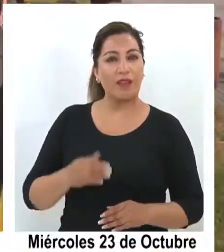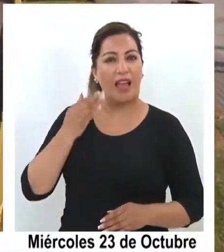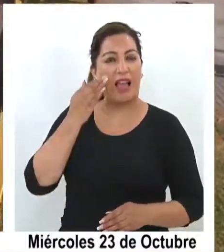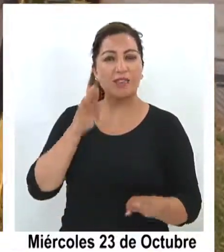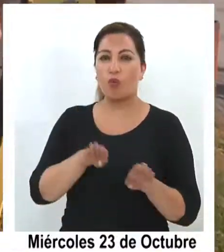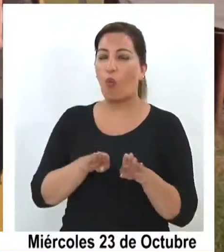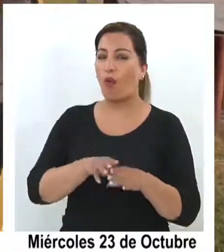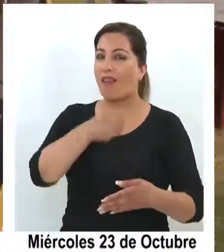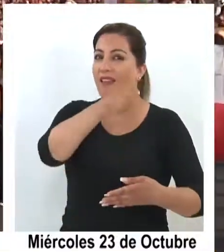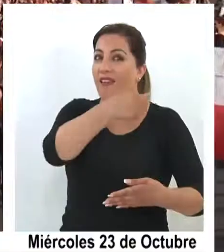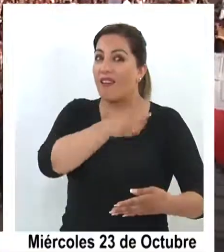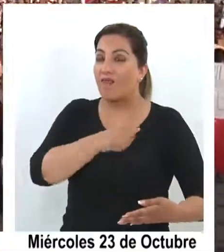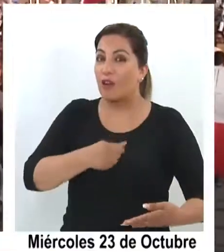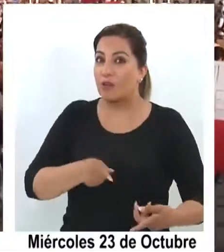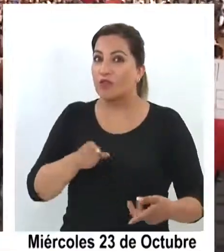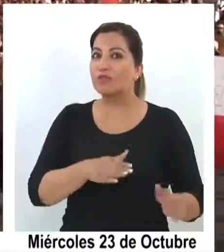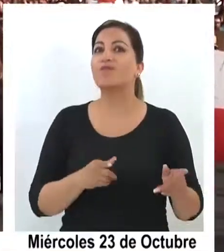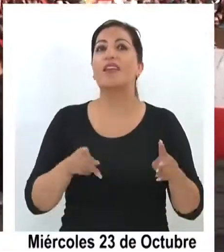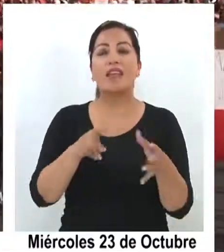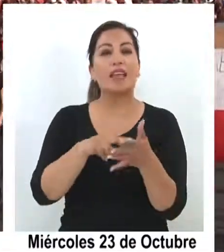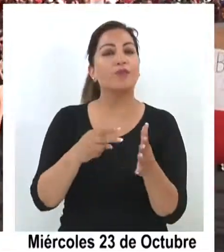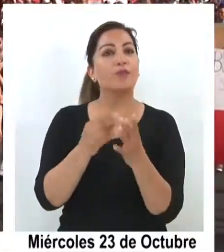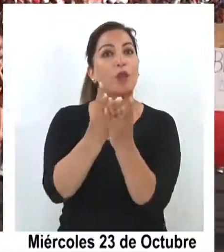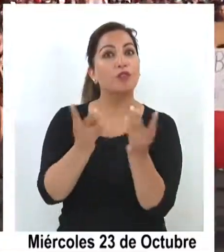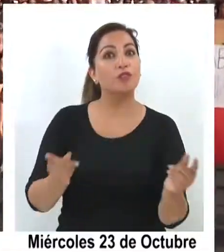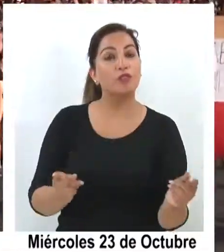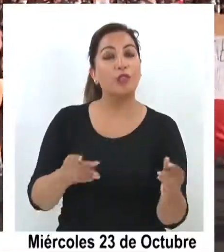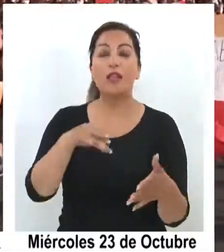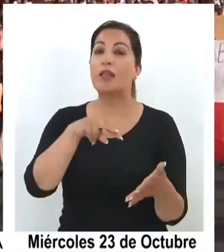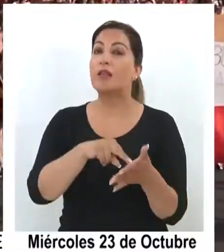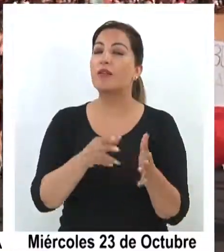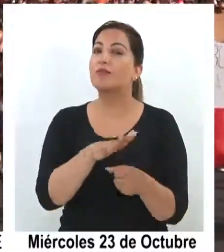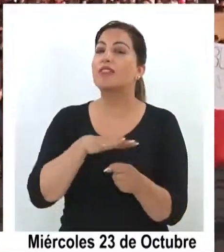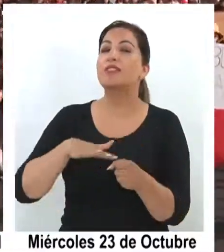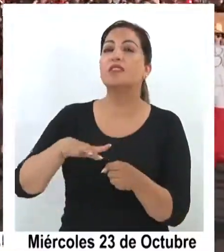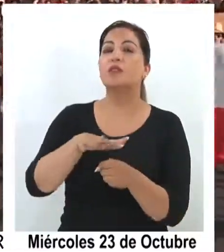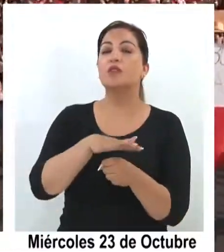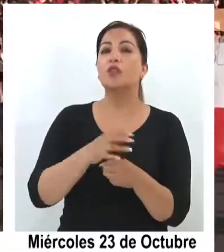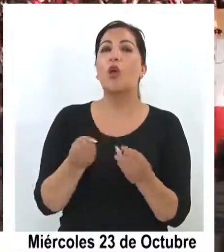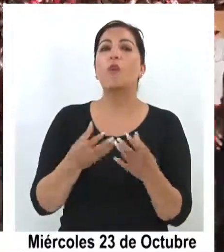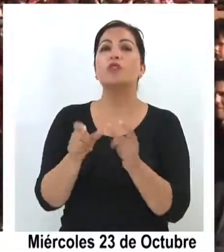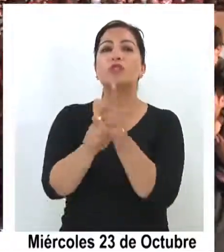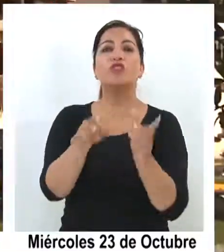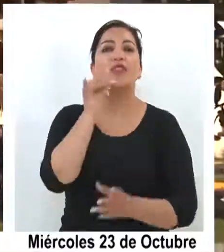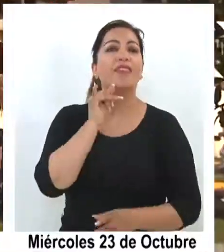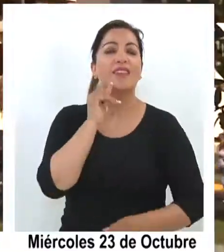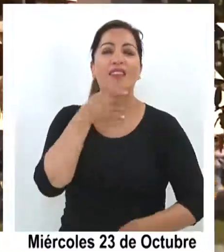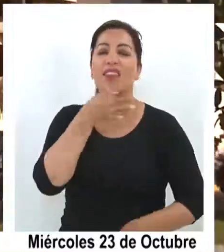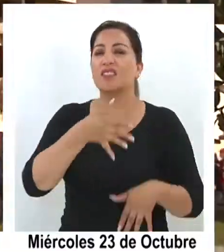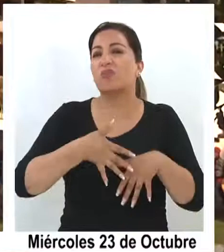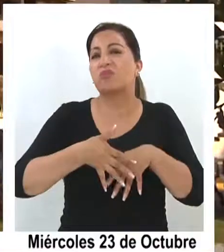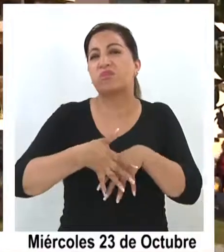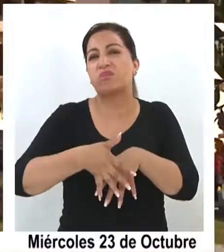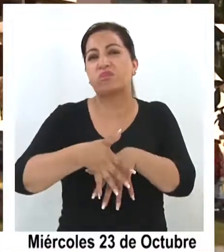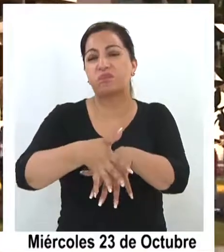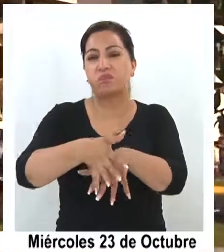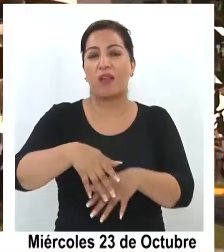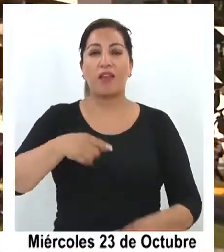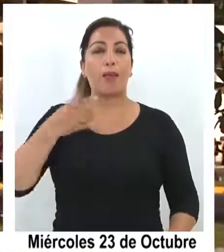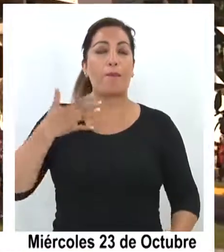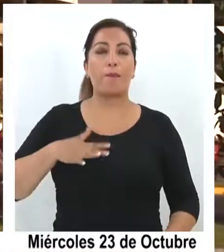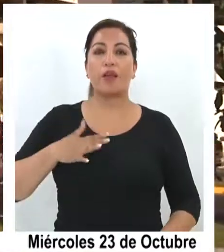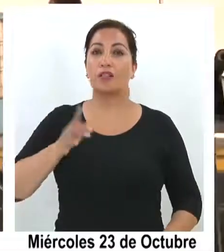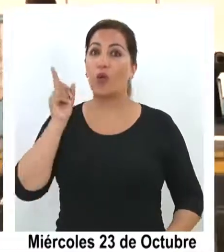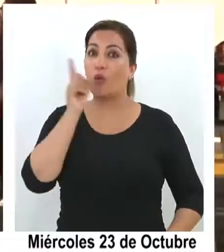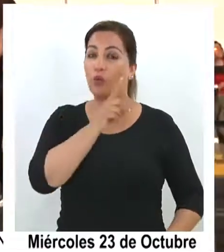Similares diagnósticos y también en causamiento de las soluciones a la crisis expresaron los miles de iquiqueños que salieron a marchar el